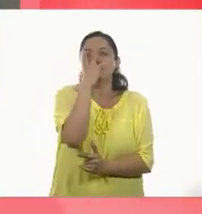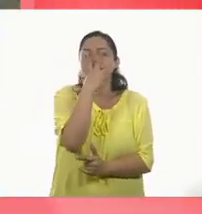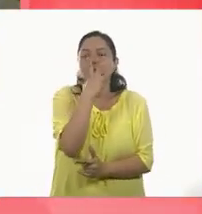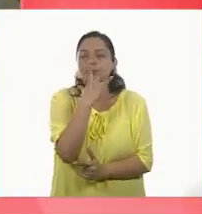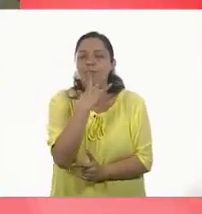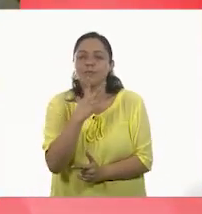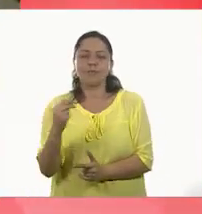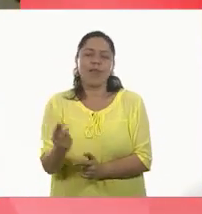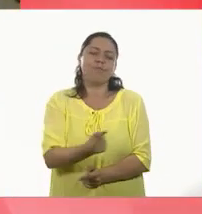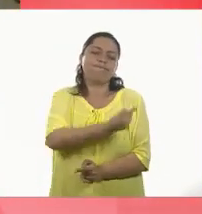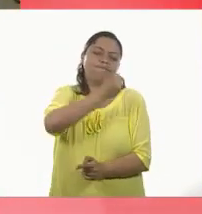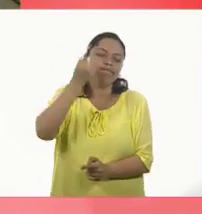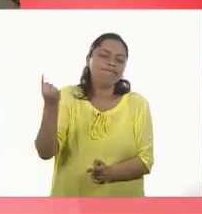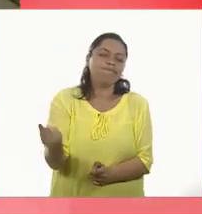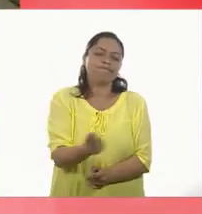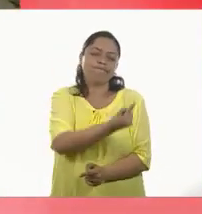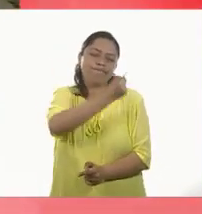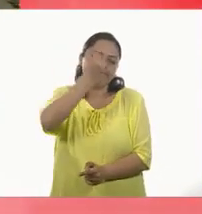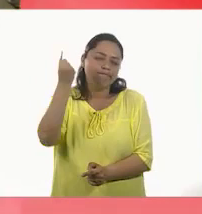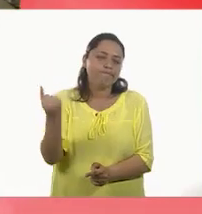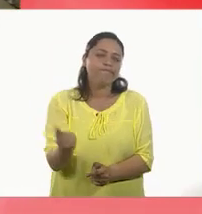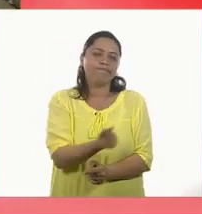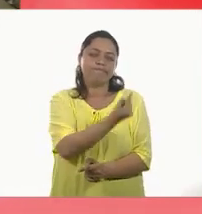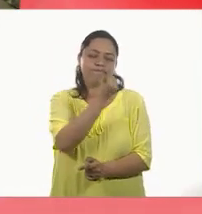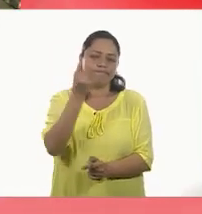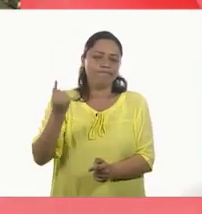su cauce en plenitud.